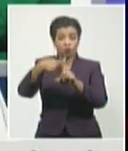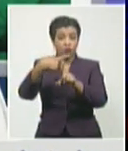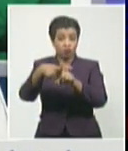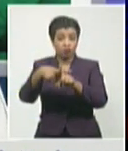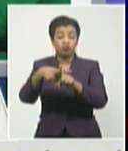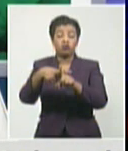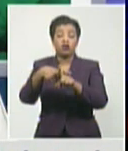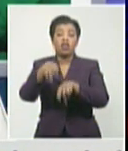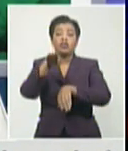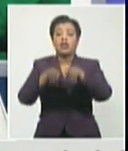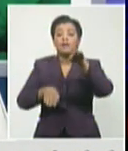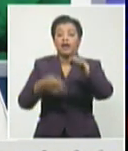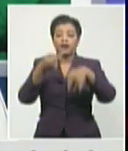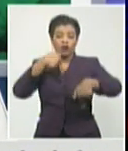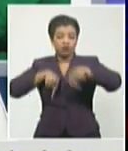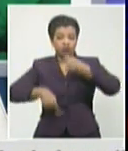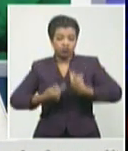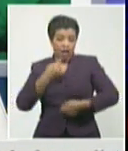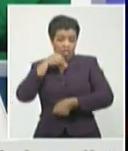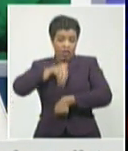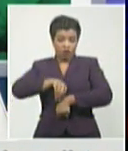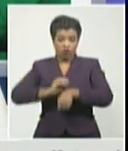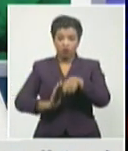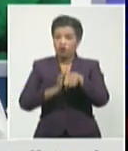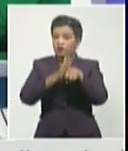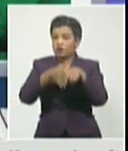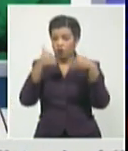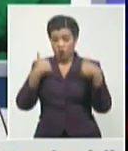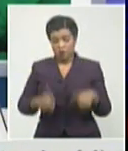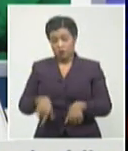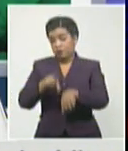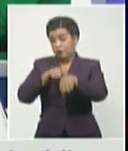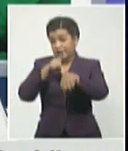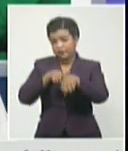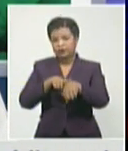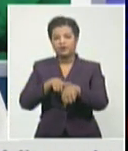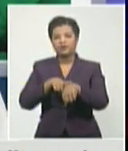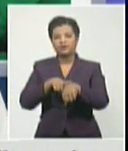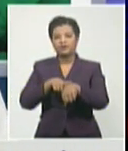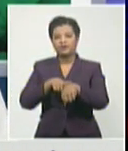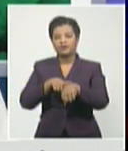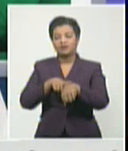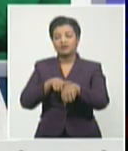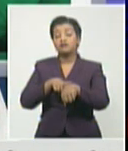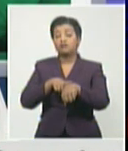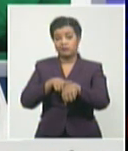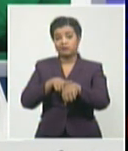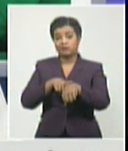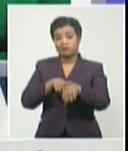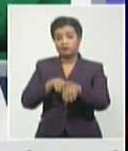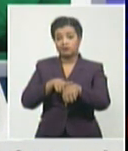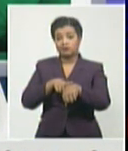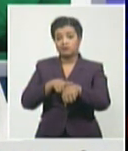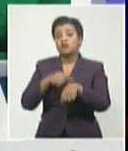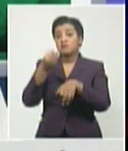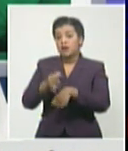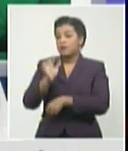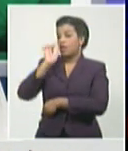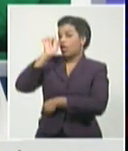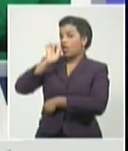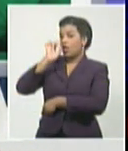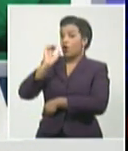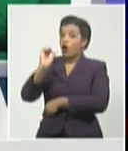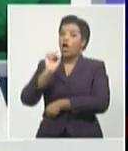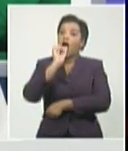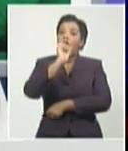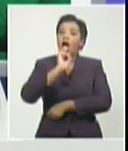que se detecta en ese momento son las fluctuaciones en el psr que reitero para que